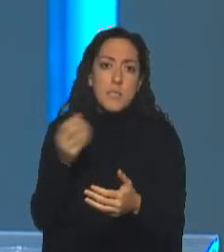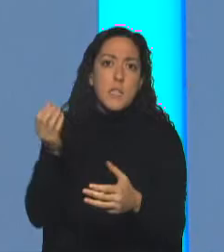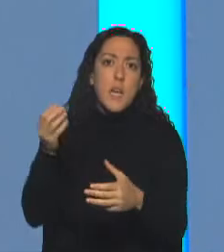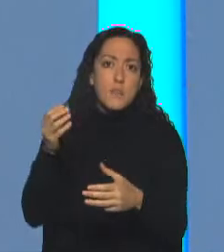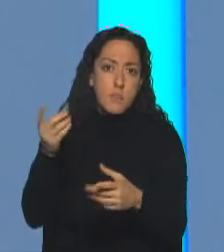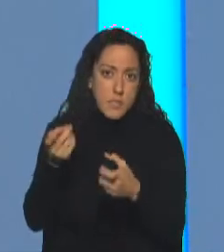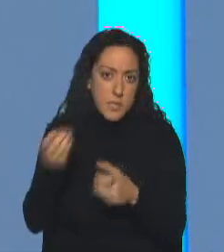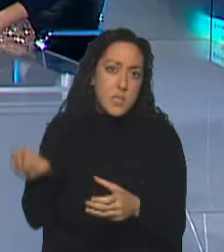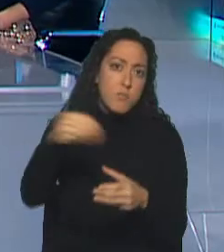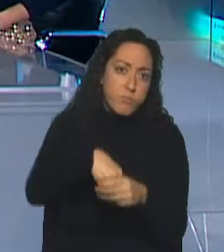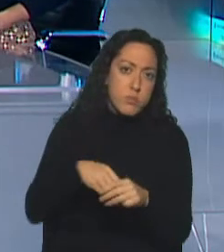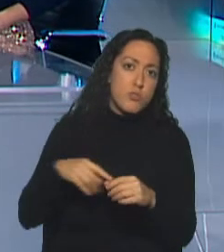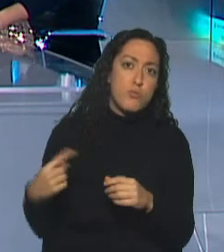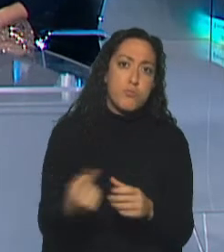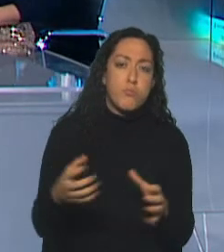Muchísimas gracias no lavar como siempre